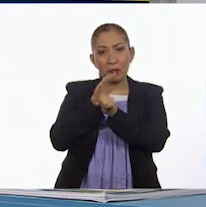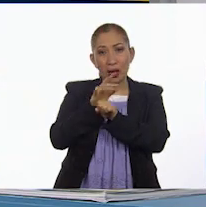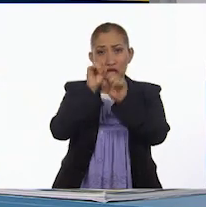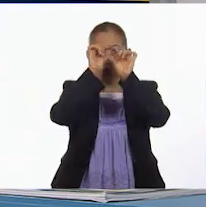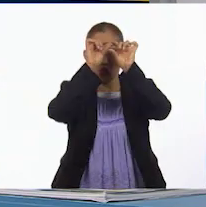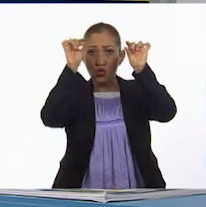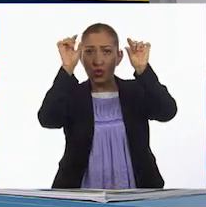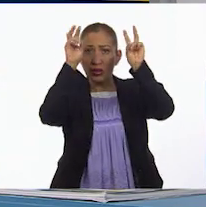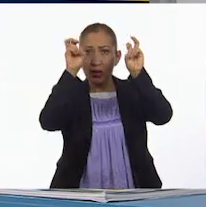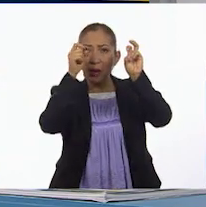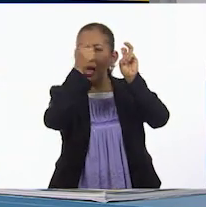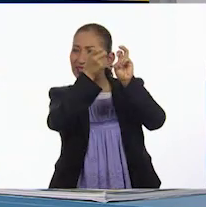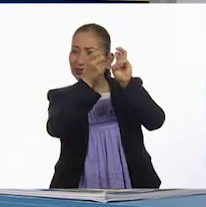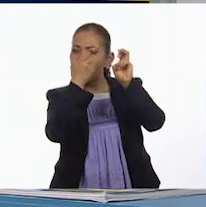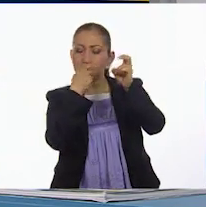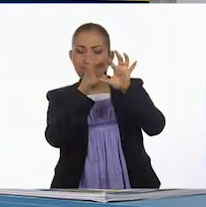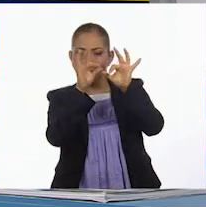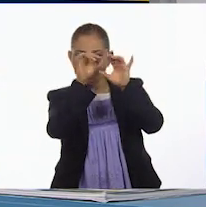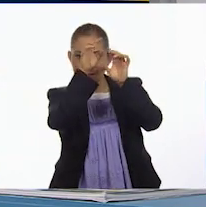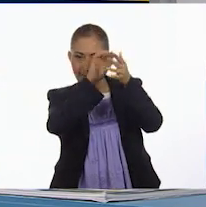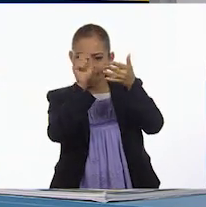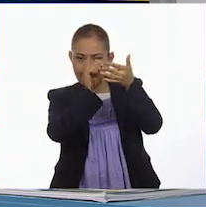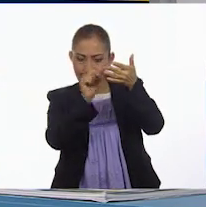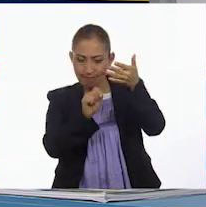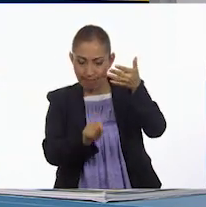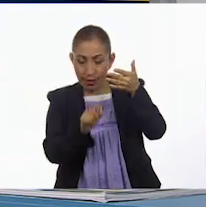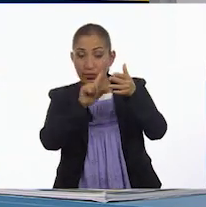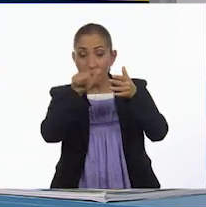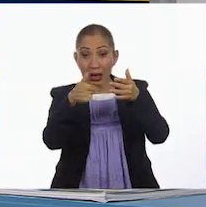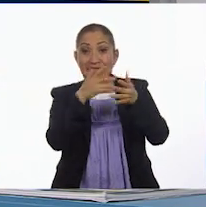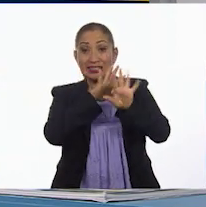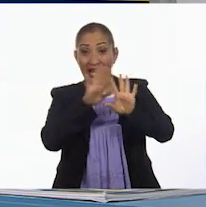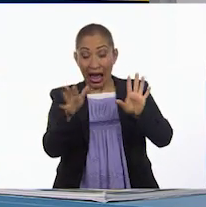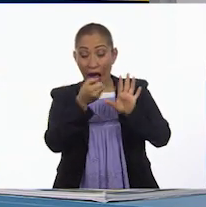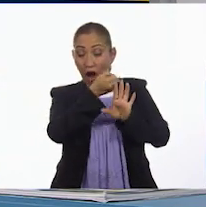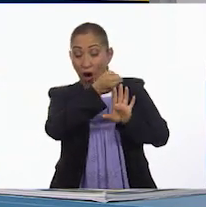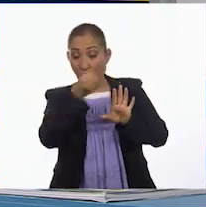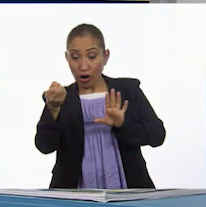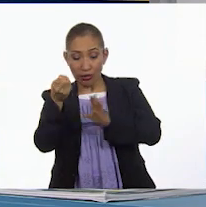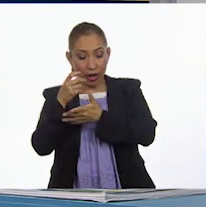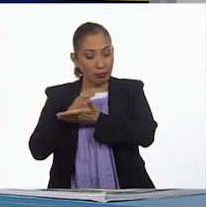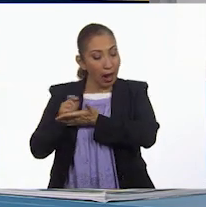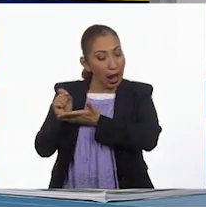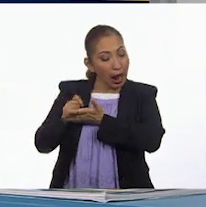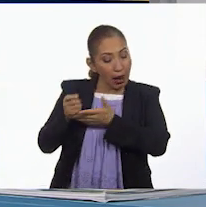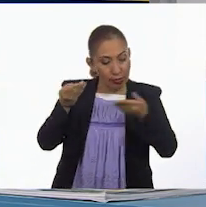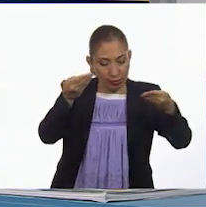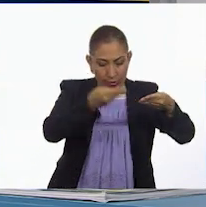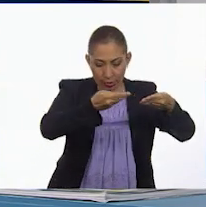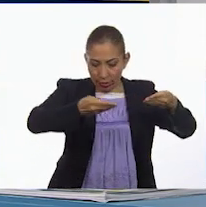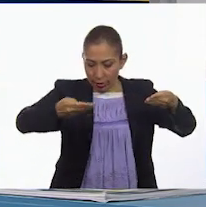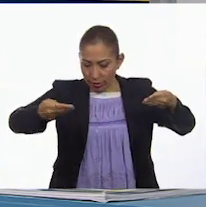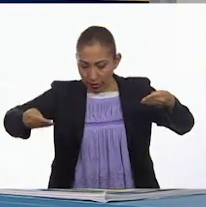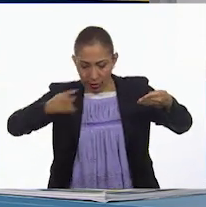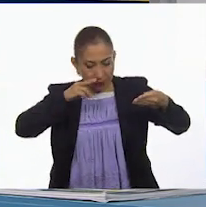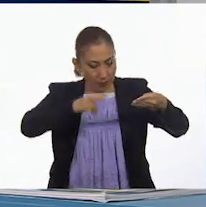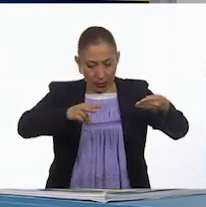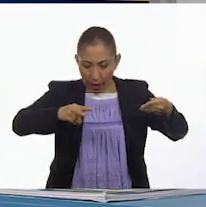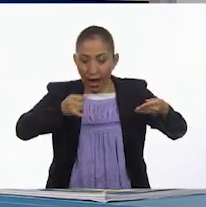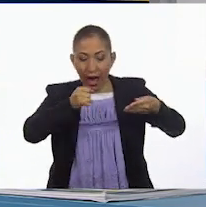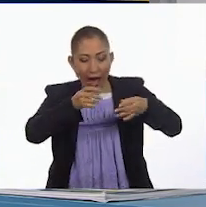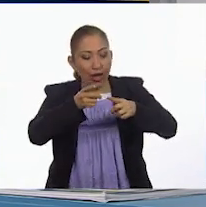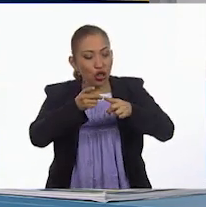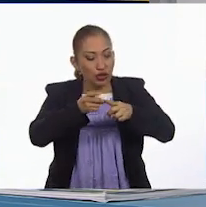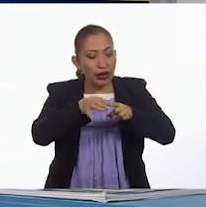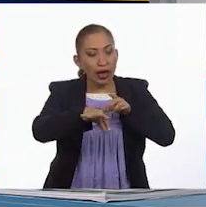organizando, y de esta manera, cuando ya elaboremos nuestro reportaje en su versión de borrador y luego la versión final, pues ya tenemos ahí los datos